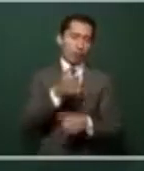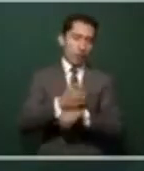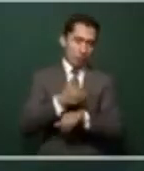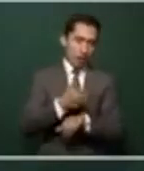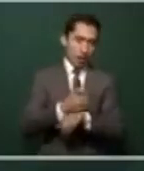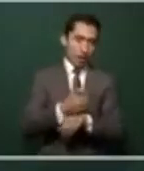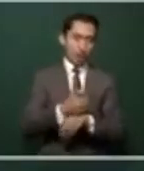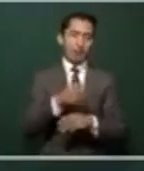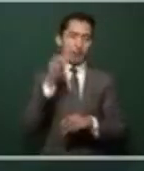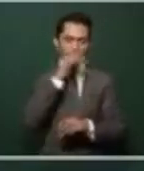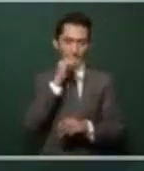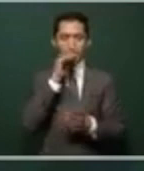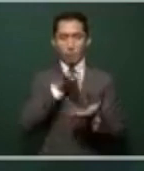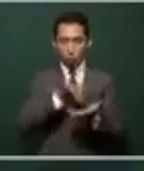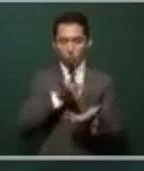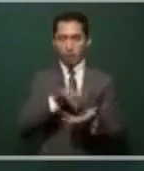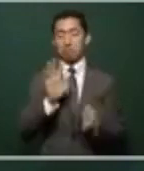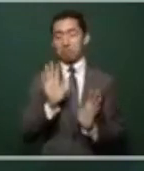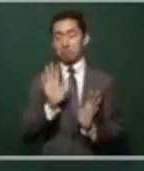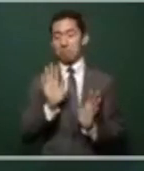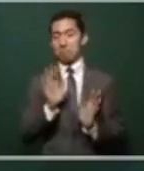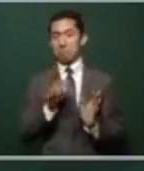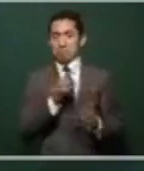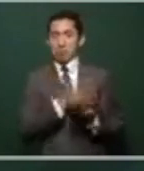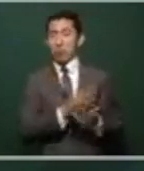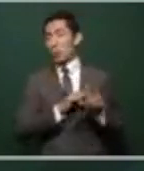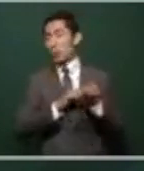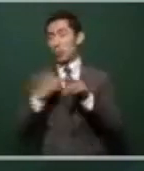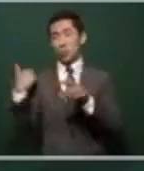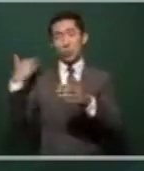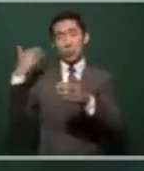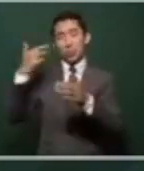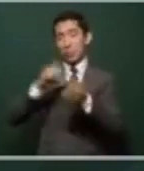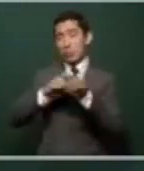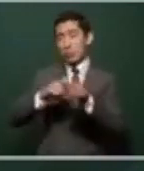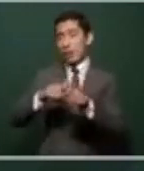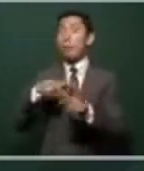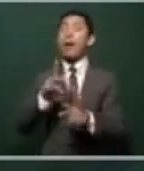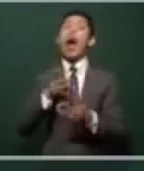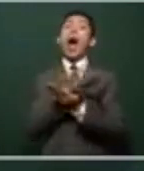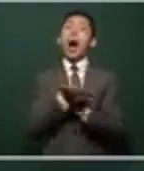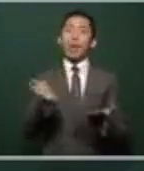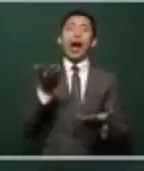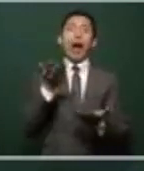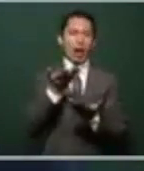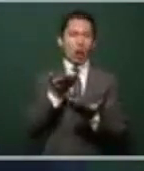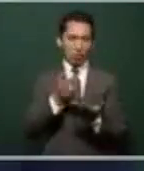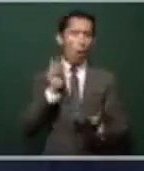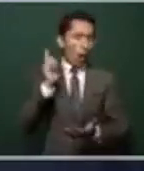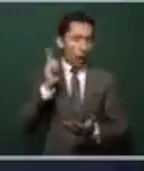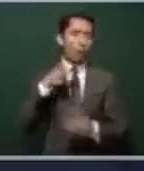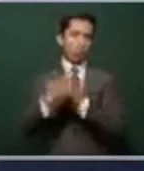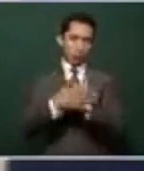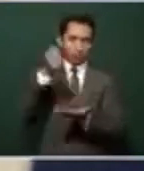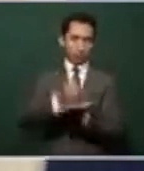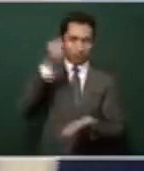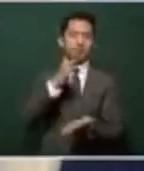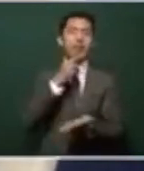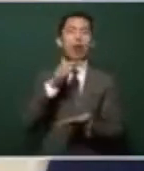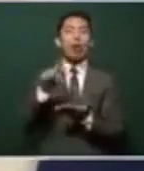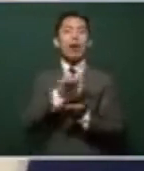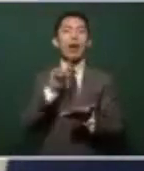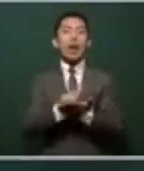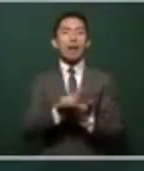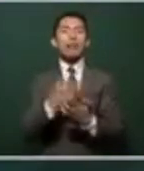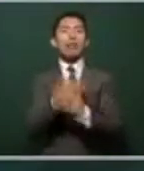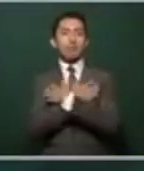una de las cosas importantes de esta reforma nueva, que ojalá y se apruebe, es de que